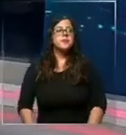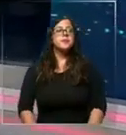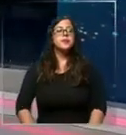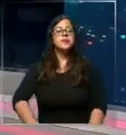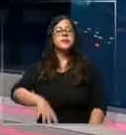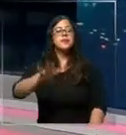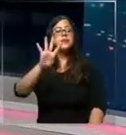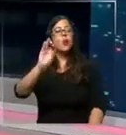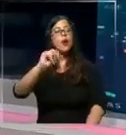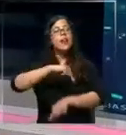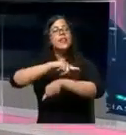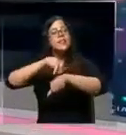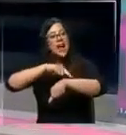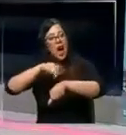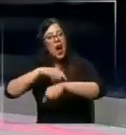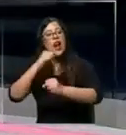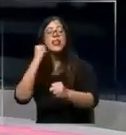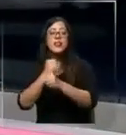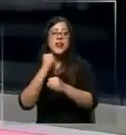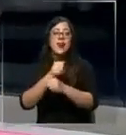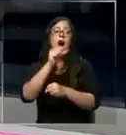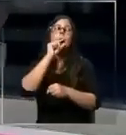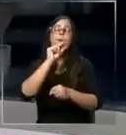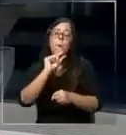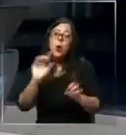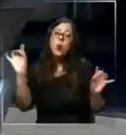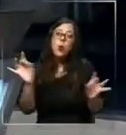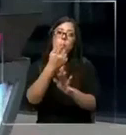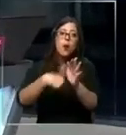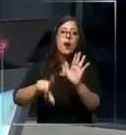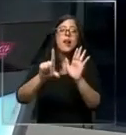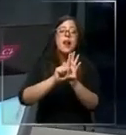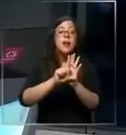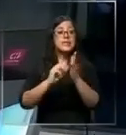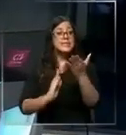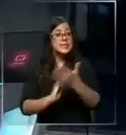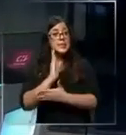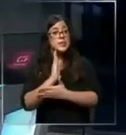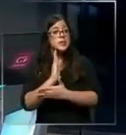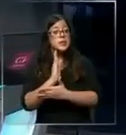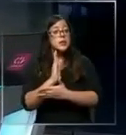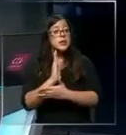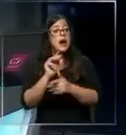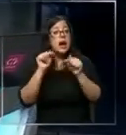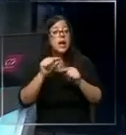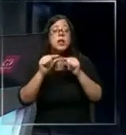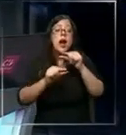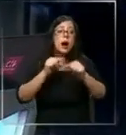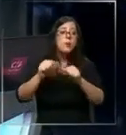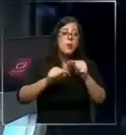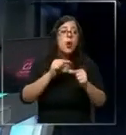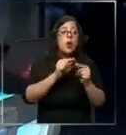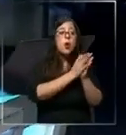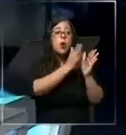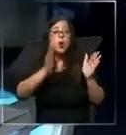Las 40 horas pronto ya podrían convertirse en ley, una iniciativa que de ser promulgada se va a aplicar en forma gradual hasta el